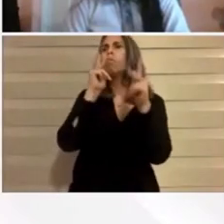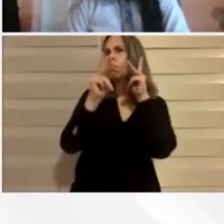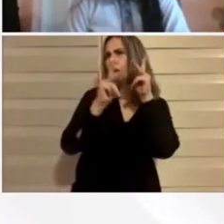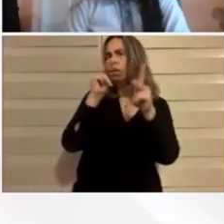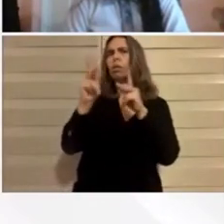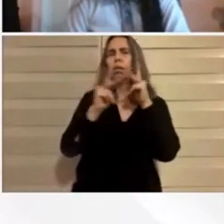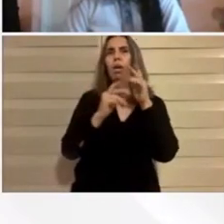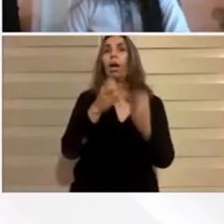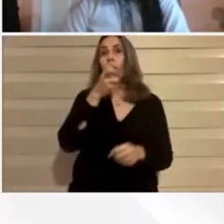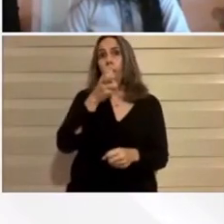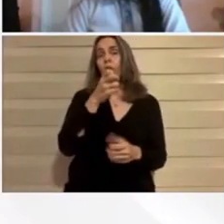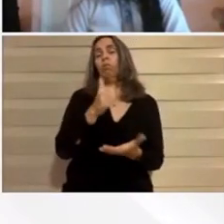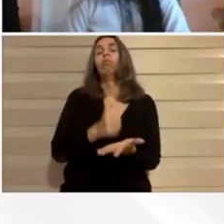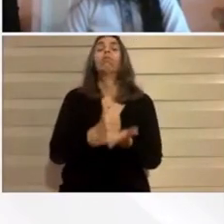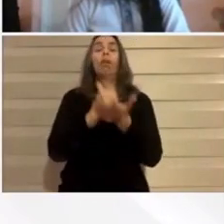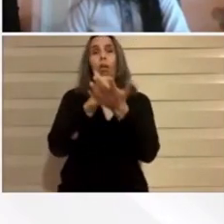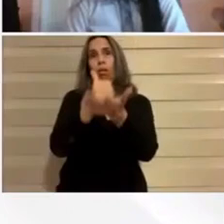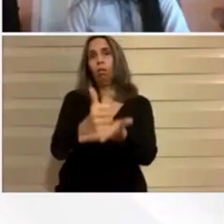ha sido una